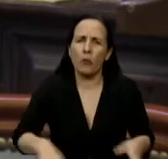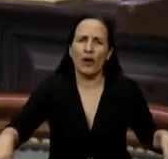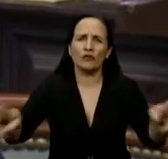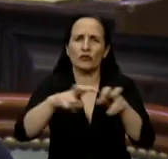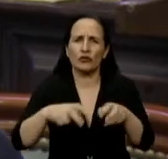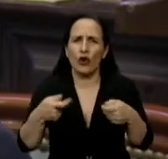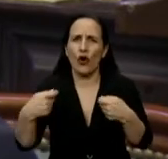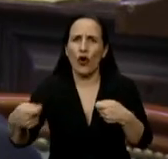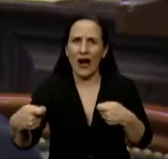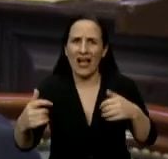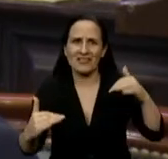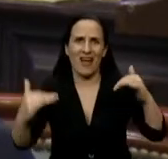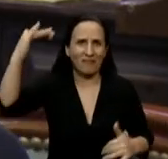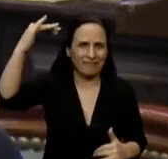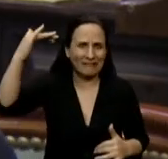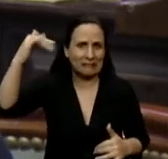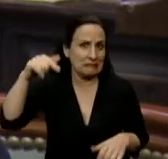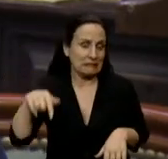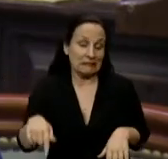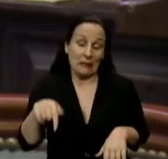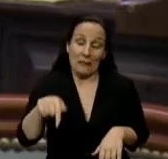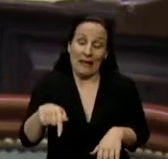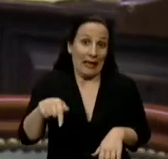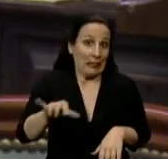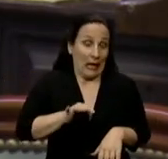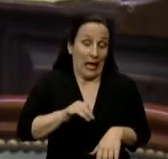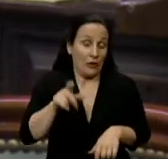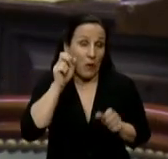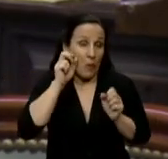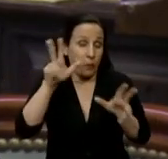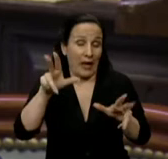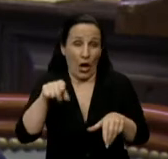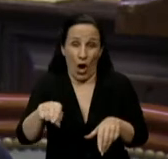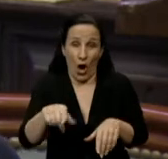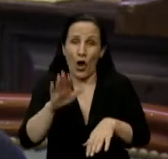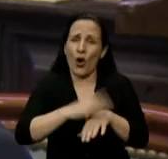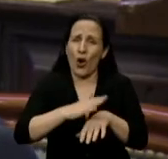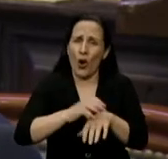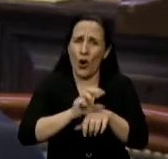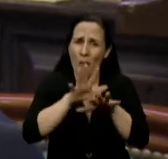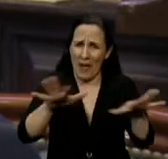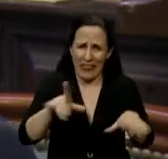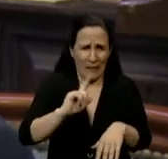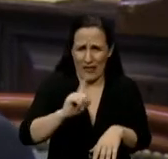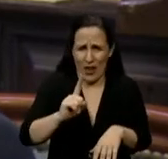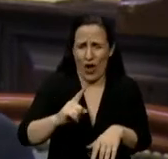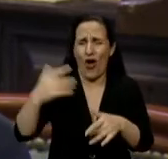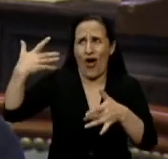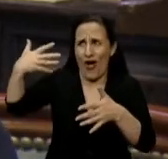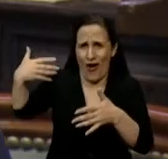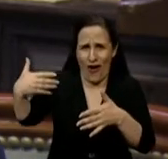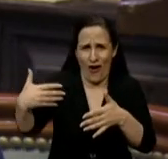el déficit más alto desde la recuperación democrática y no solo a partir de la pandemia, es el déficit más alto